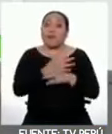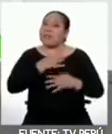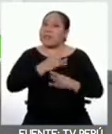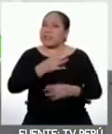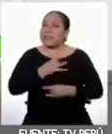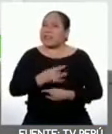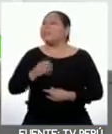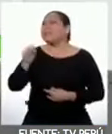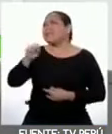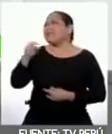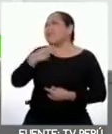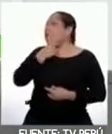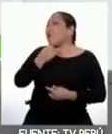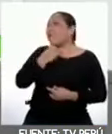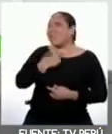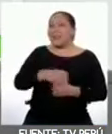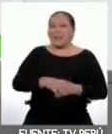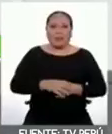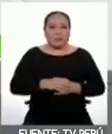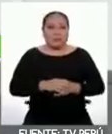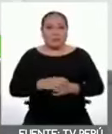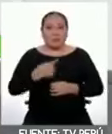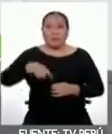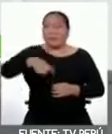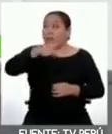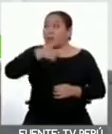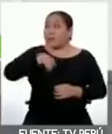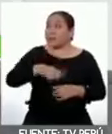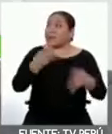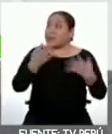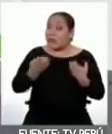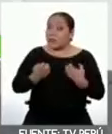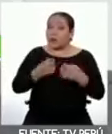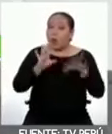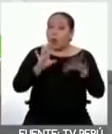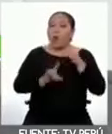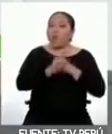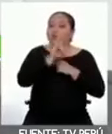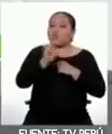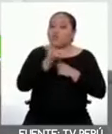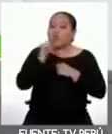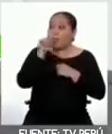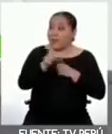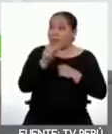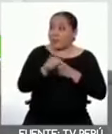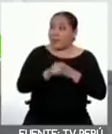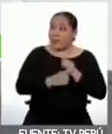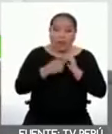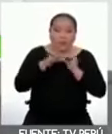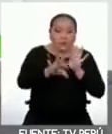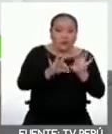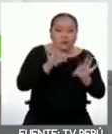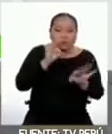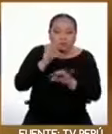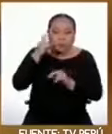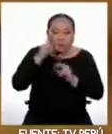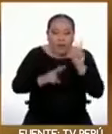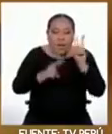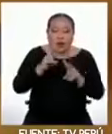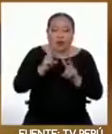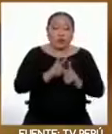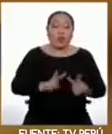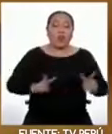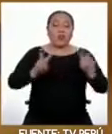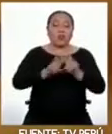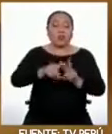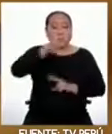encanta. Pero ahí no queda la cosa. Nos hemos propuesto utilizar el teatro de sombras para identificar los valores del Perú.